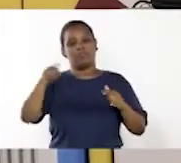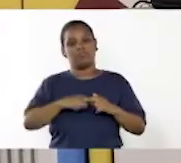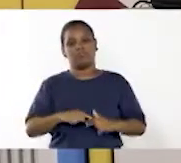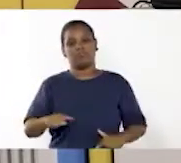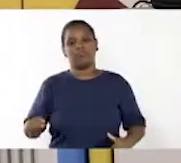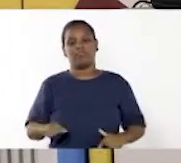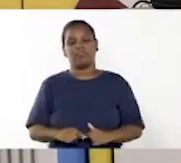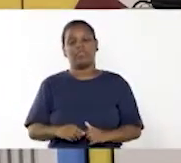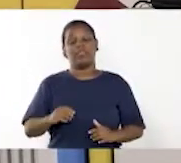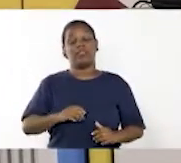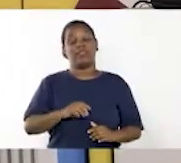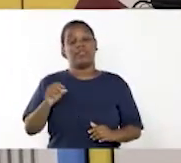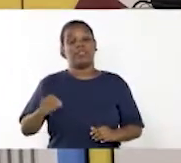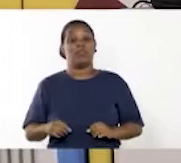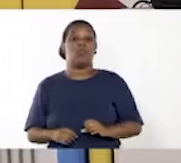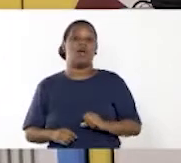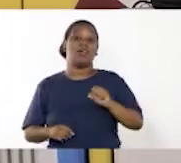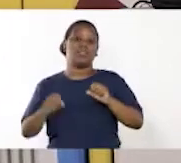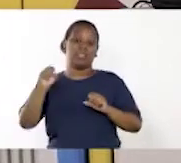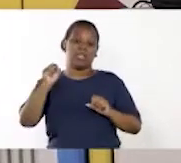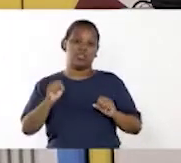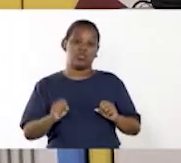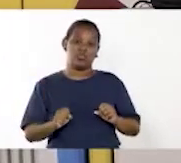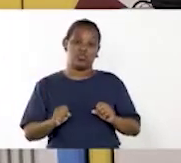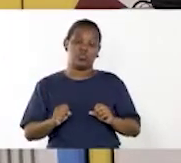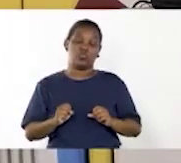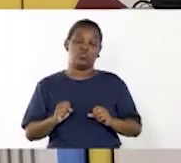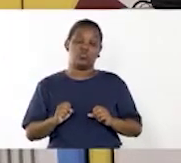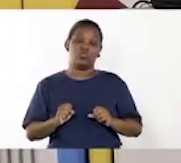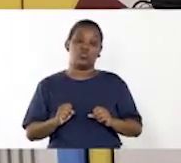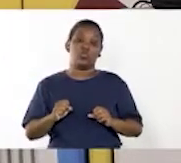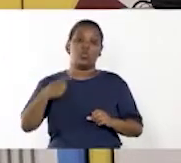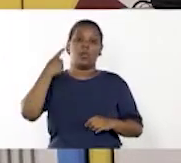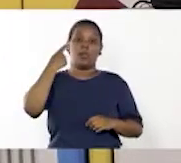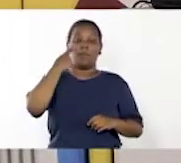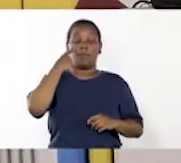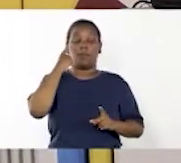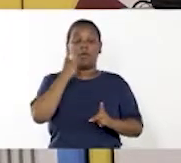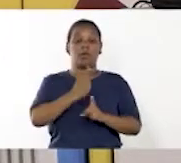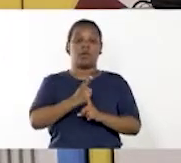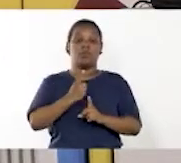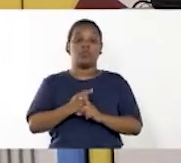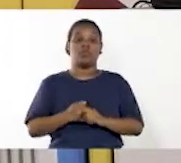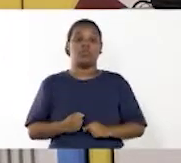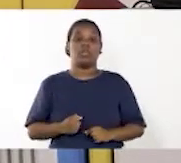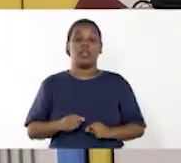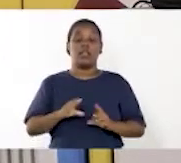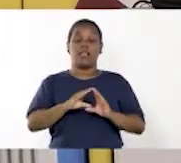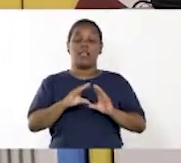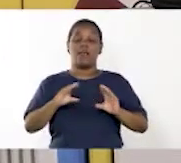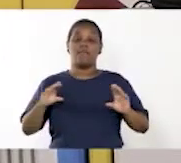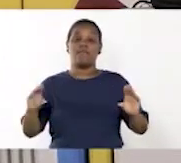hacia el sur, bueno, vamos a encontrarnos precisamente la faja